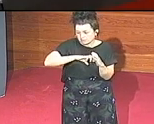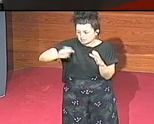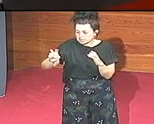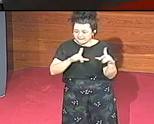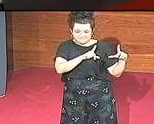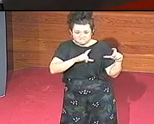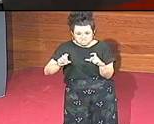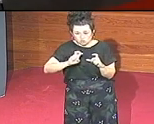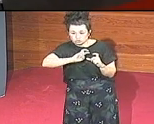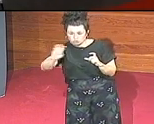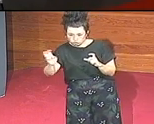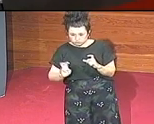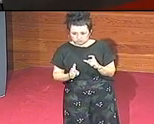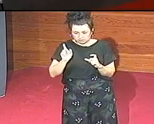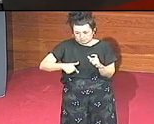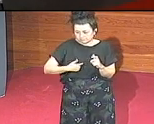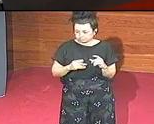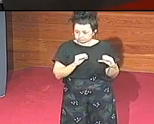refugiados que había entonces